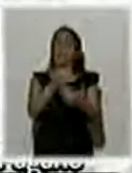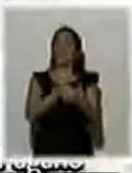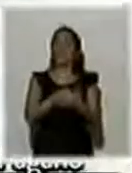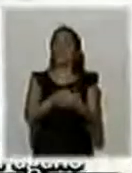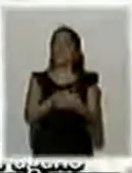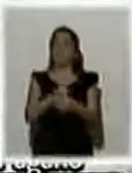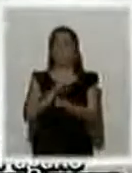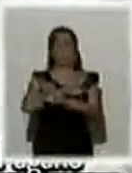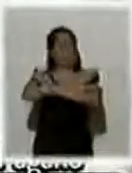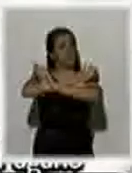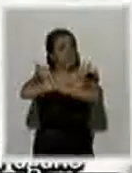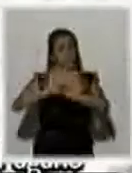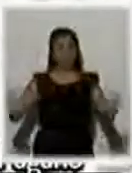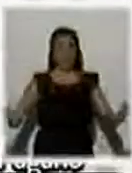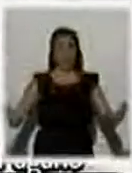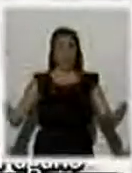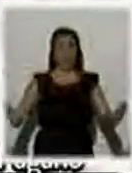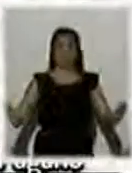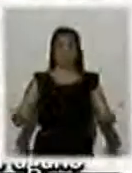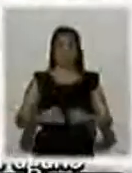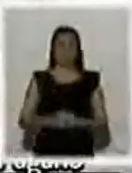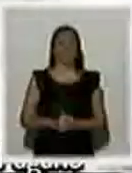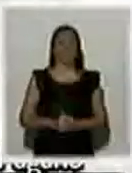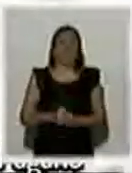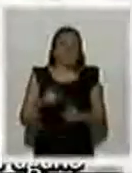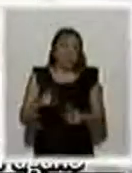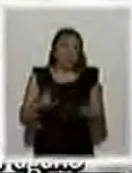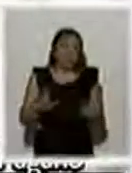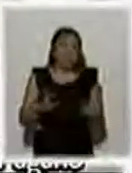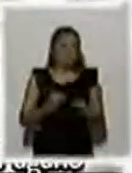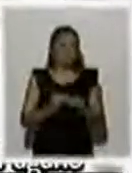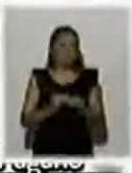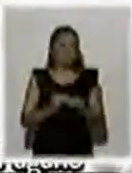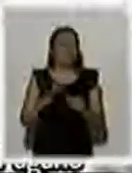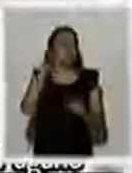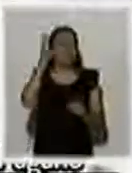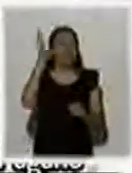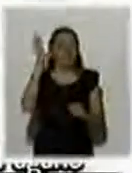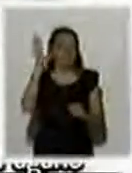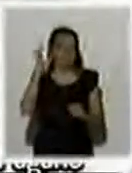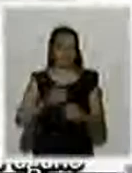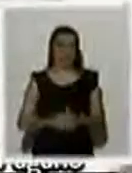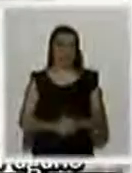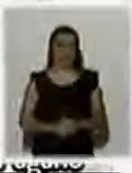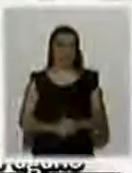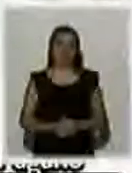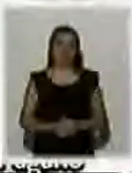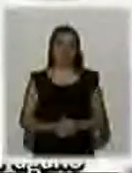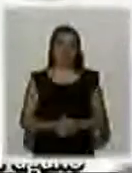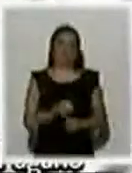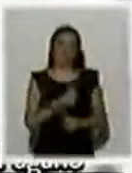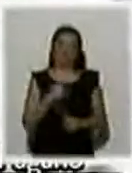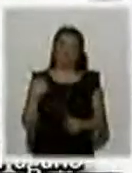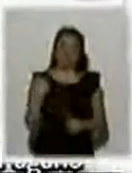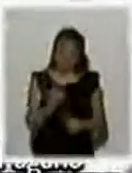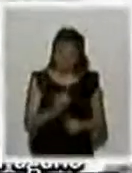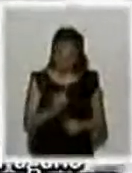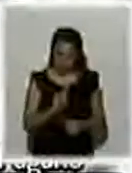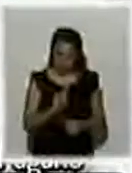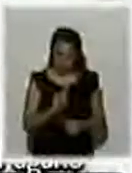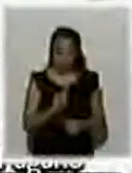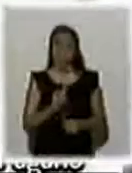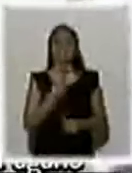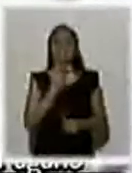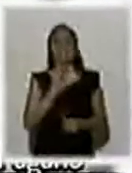uno de los flagelos que hoy se ha instalado en la agenda electoral. Nosotros deseamos que